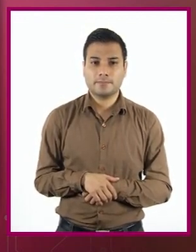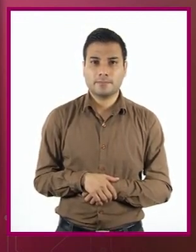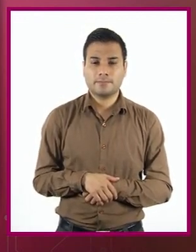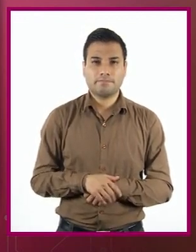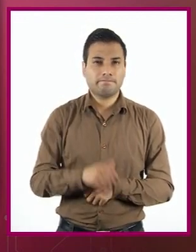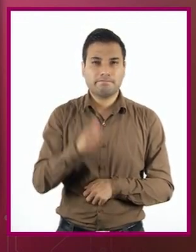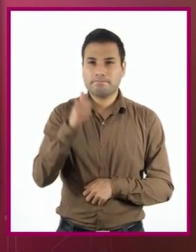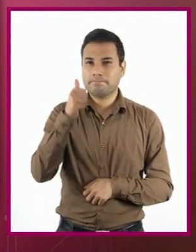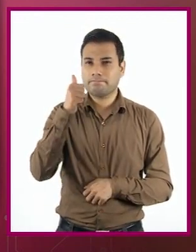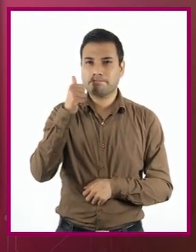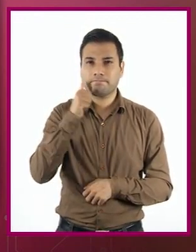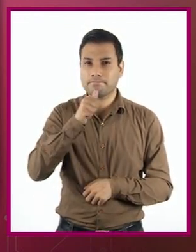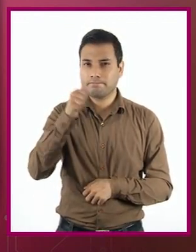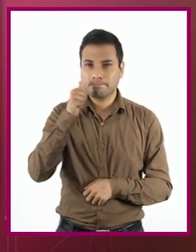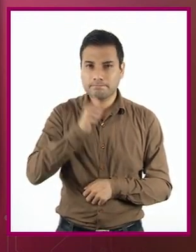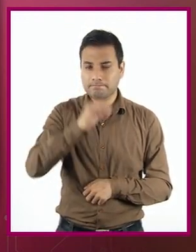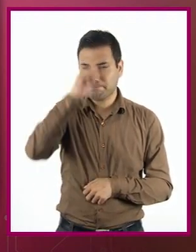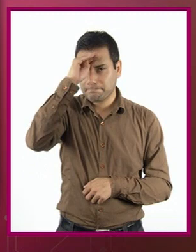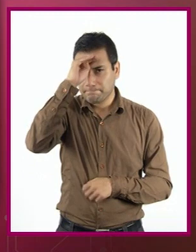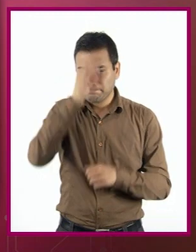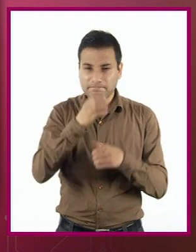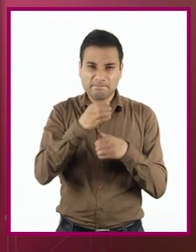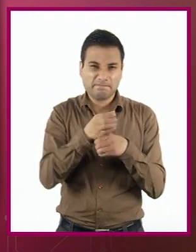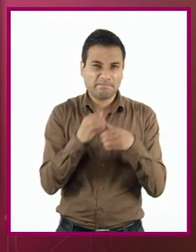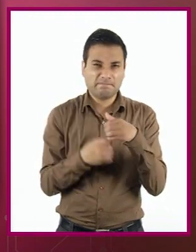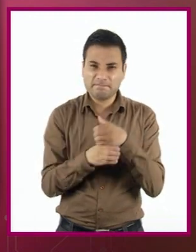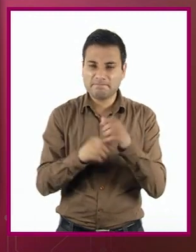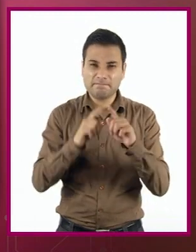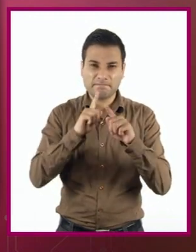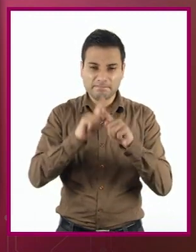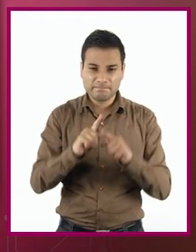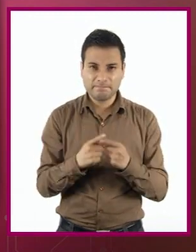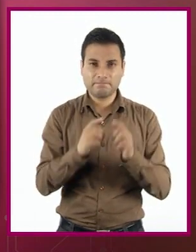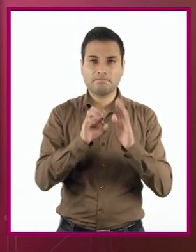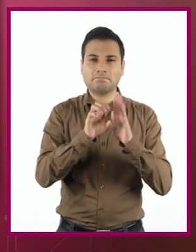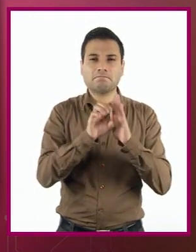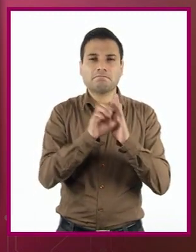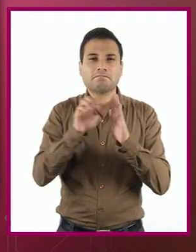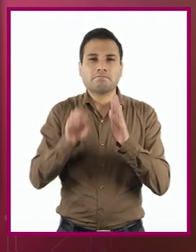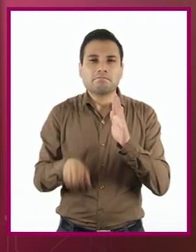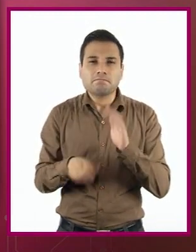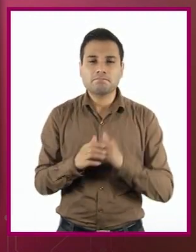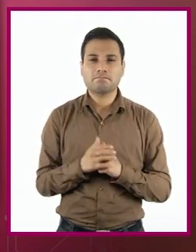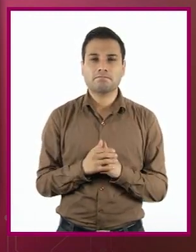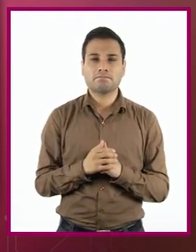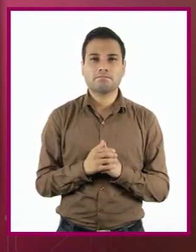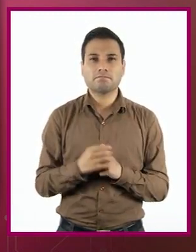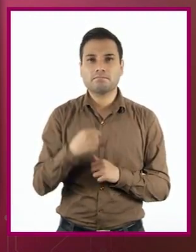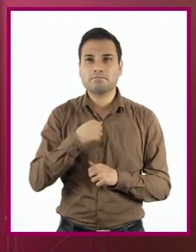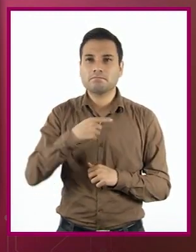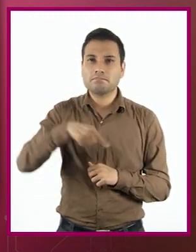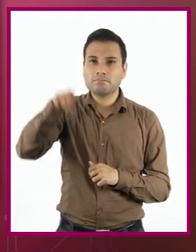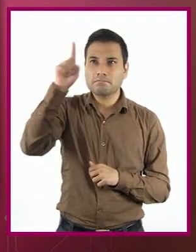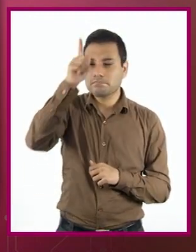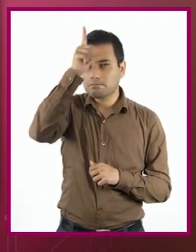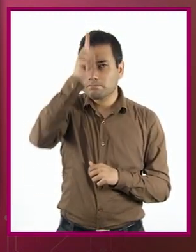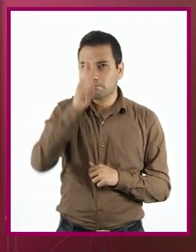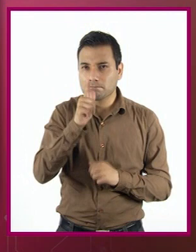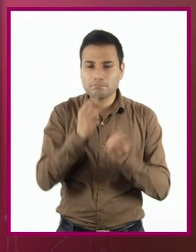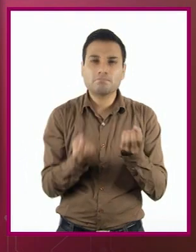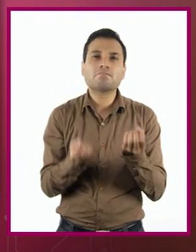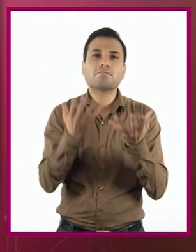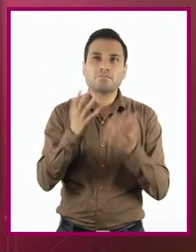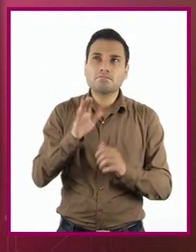hacer o pensar diferentes cosas, ¿no? Por ejemplo, ¿cuántos pasos necesitaríamos ir de aquí a la Luna?